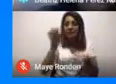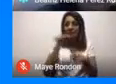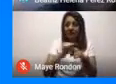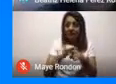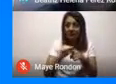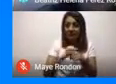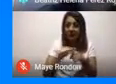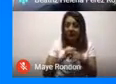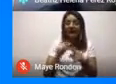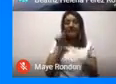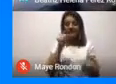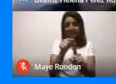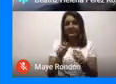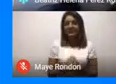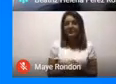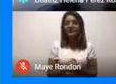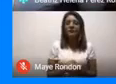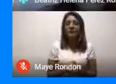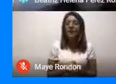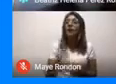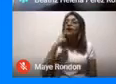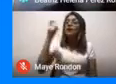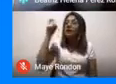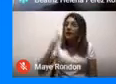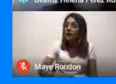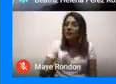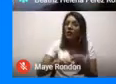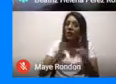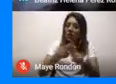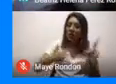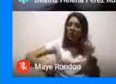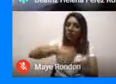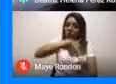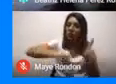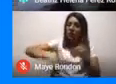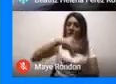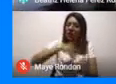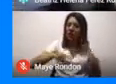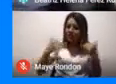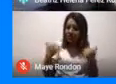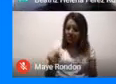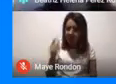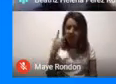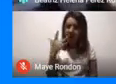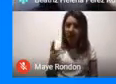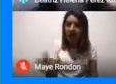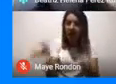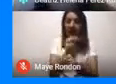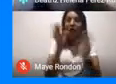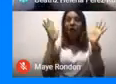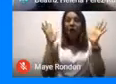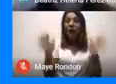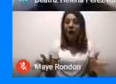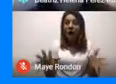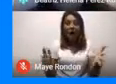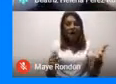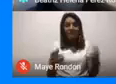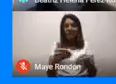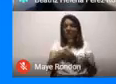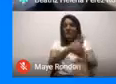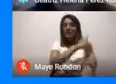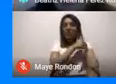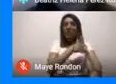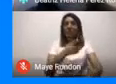que nos referimos. Y entonces debemos centrarnos en el entorno como ya encontré, todo ese millón, más